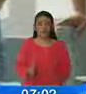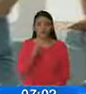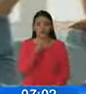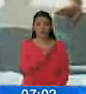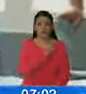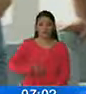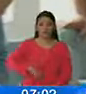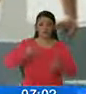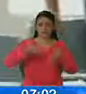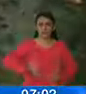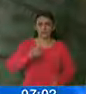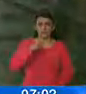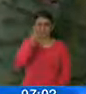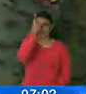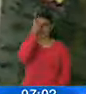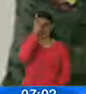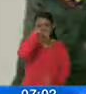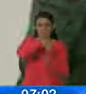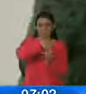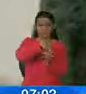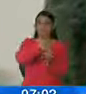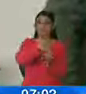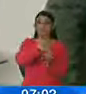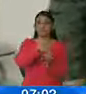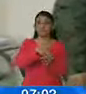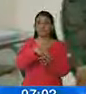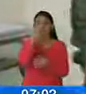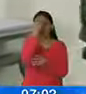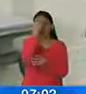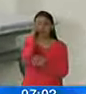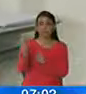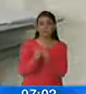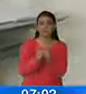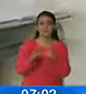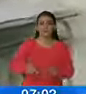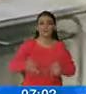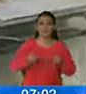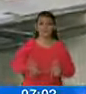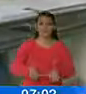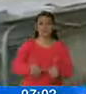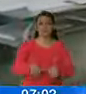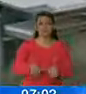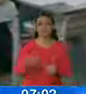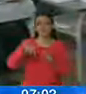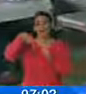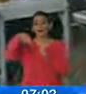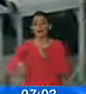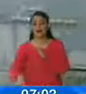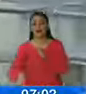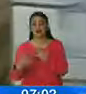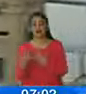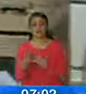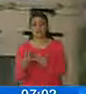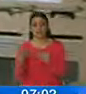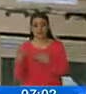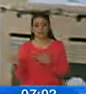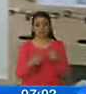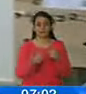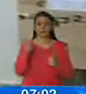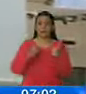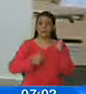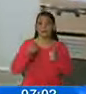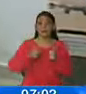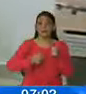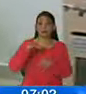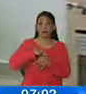su deber cívico de votar. Jorge Glass, del binomio oficialista, llegó acompañado de Lenín Moreno, quien lo esperó en los exteriores. Mientras el candidato